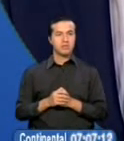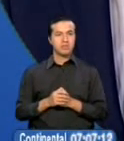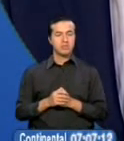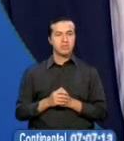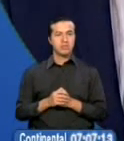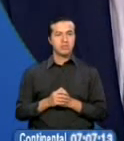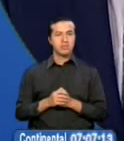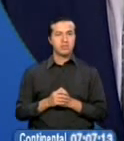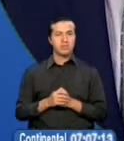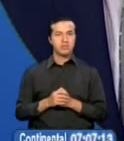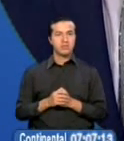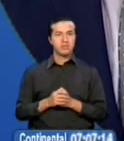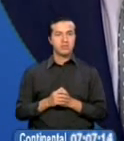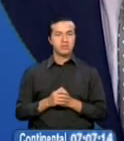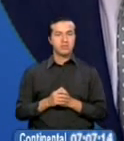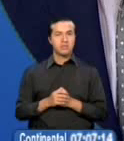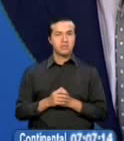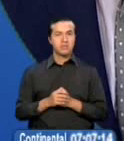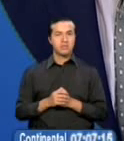Para entender esto,